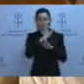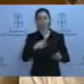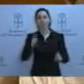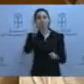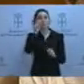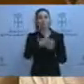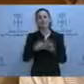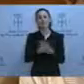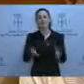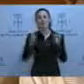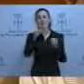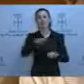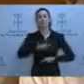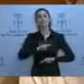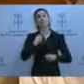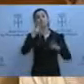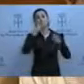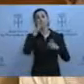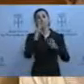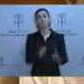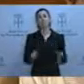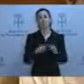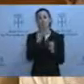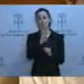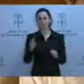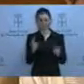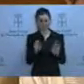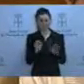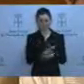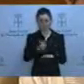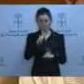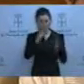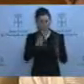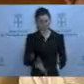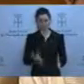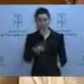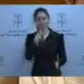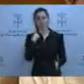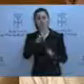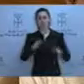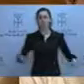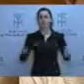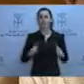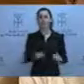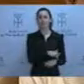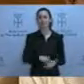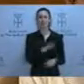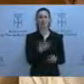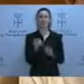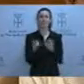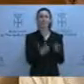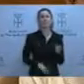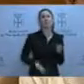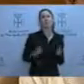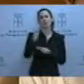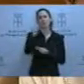una respuesta, porque si no, no va a perder el Grupo Parlamentario Popular, ni va a perder usted, consejero. Van a perder los habitantes de una zona que necesita mucho más que otras de Asturias,